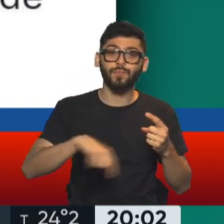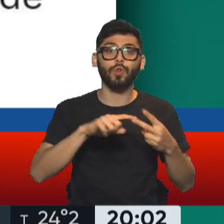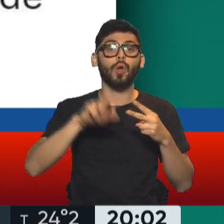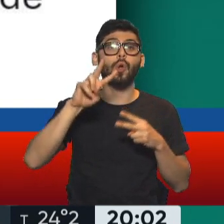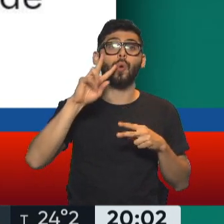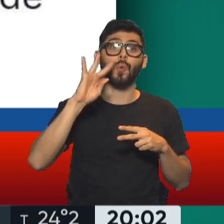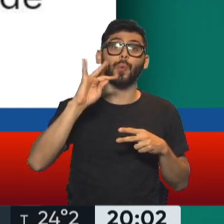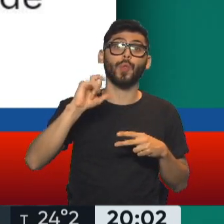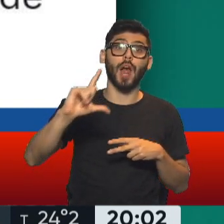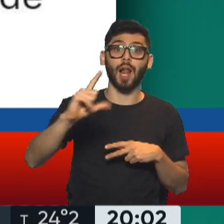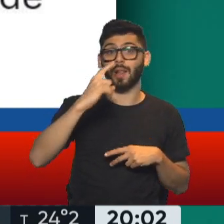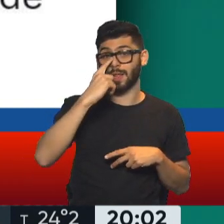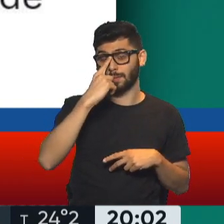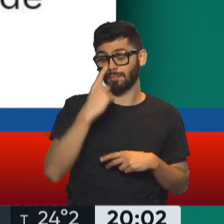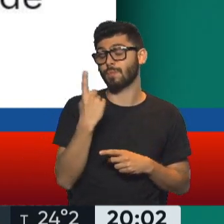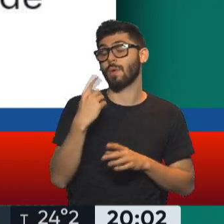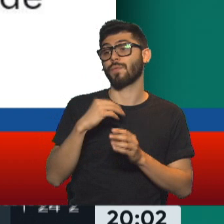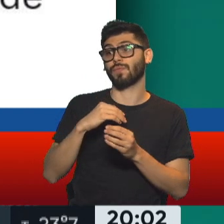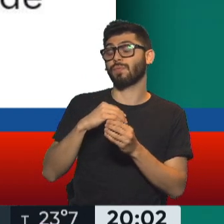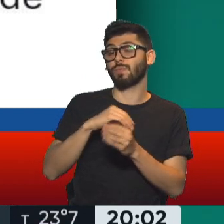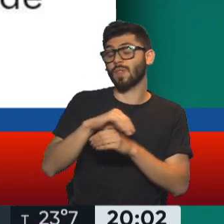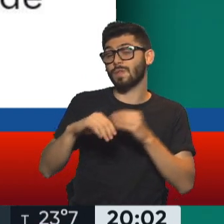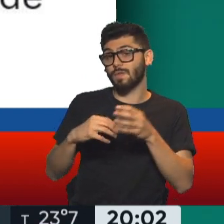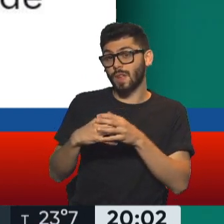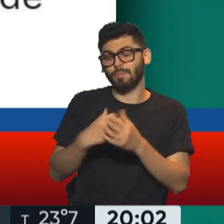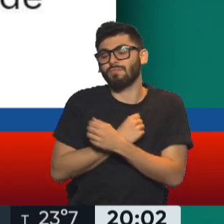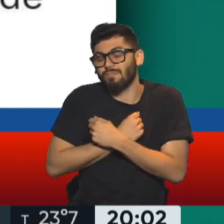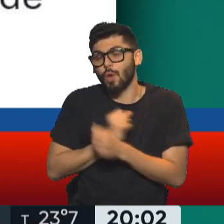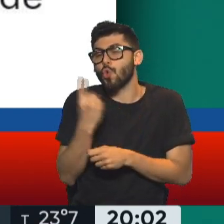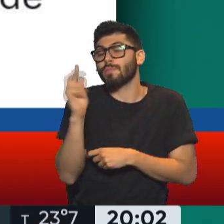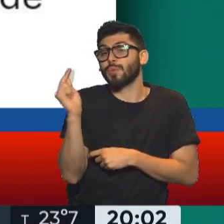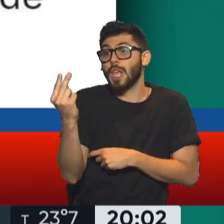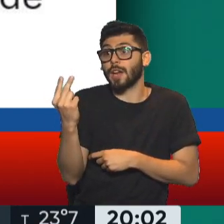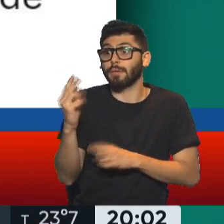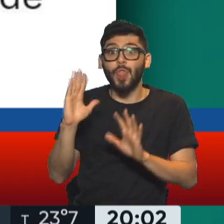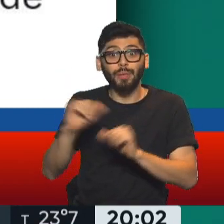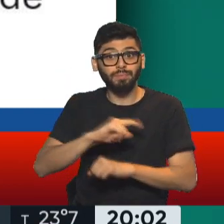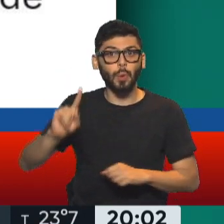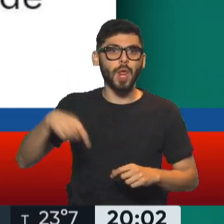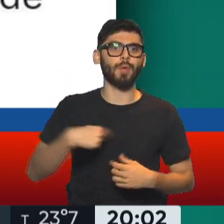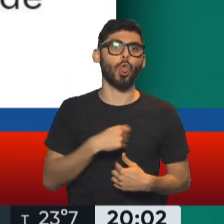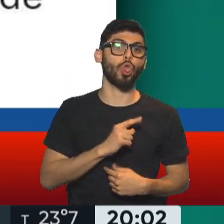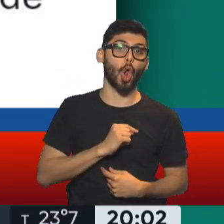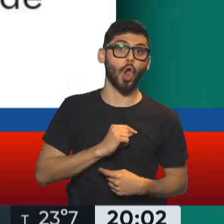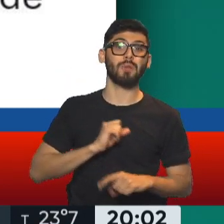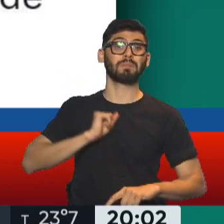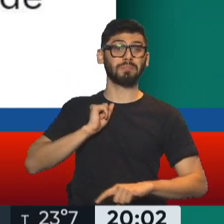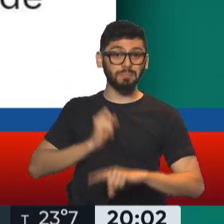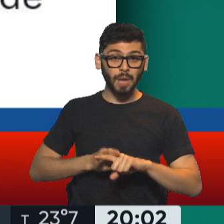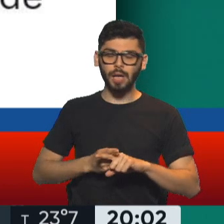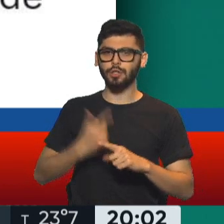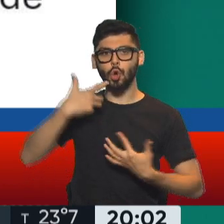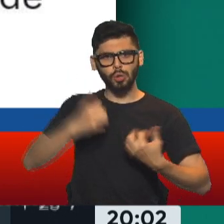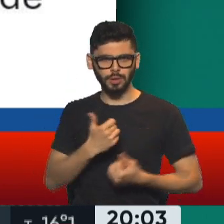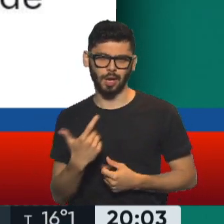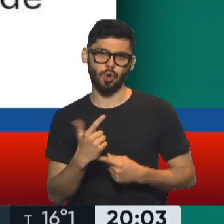Vidal. Perder un ser querido y no poder despedirlo genera un sentimiento de vacío y dolor inmenso, y a eso se le suman los atropellos, las injusticias